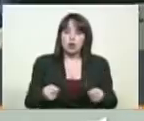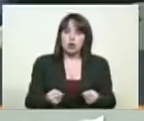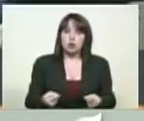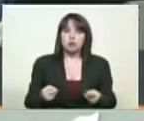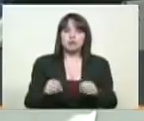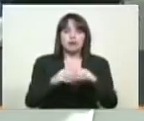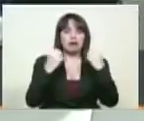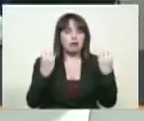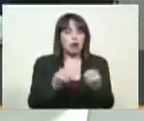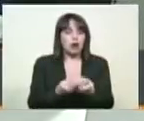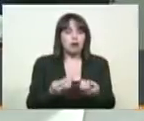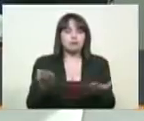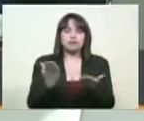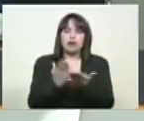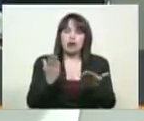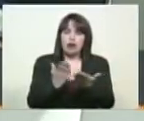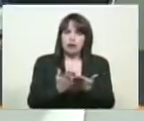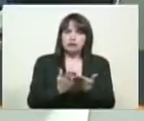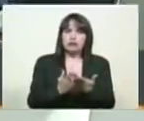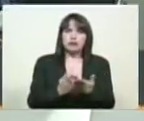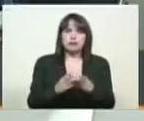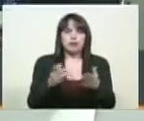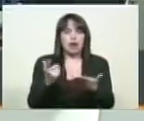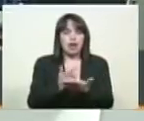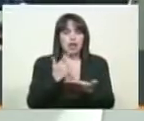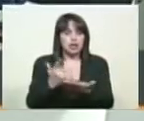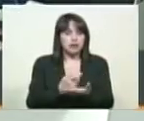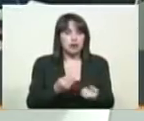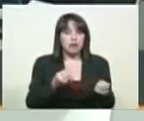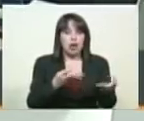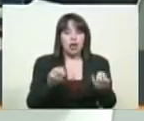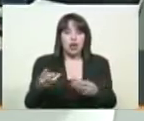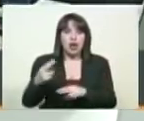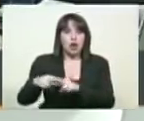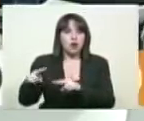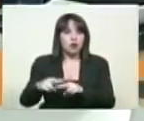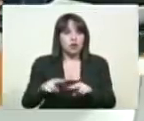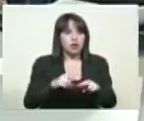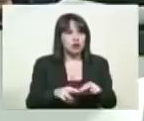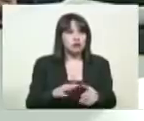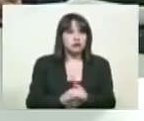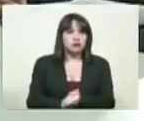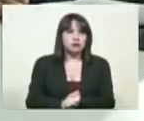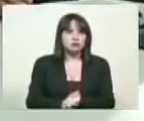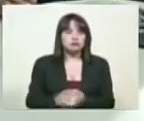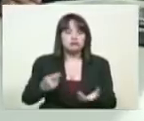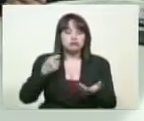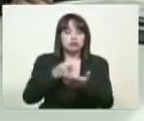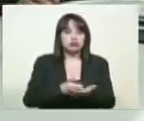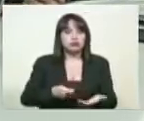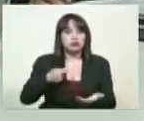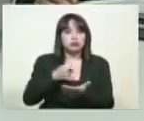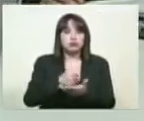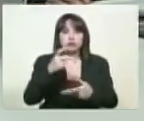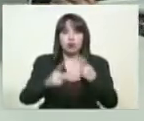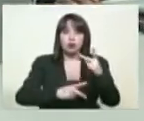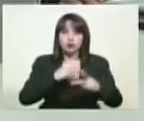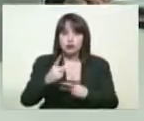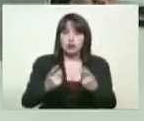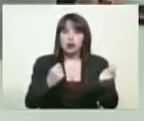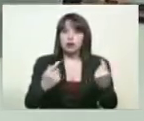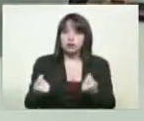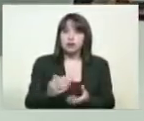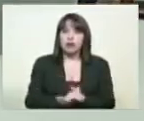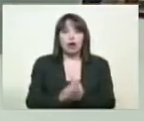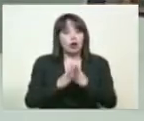aulas de clase en libros para los niños cuando empiecen clases en inversión productiva económica todo ese